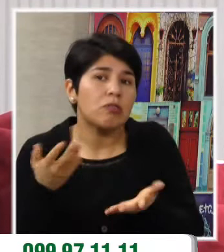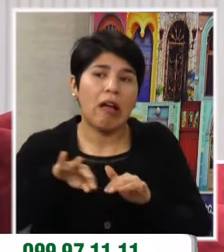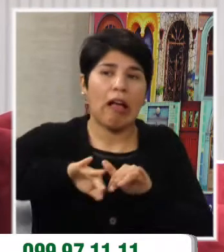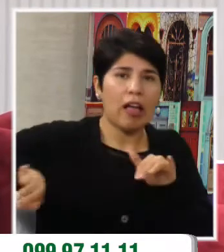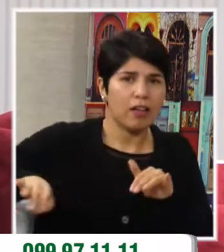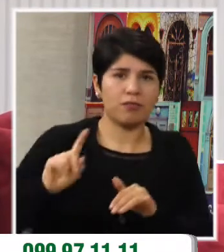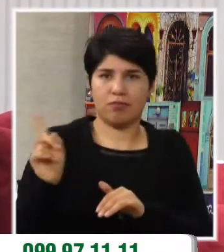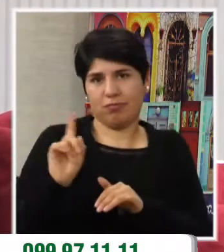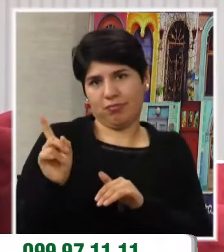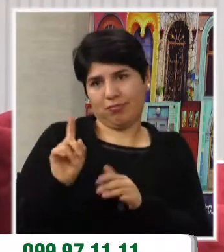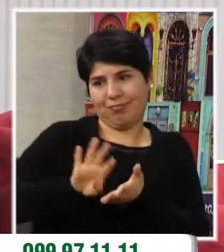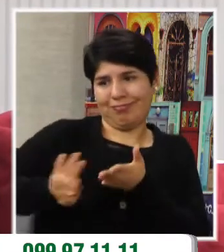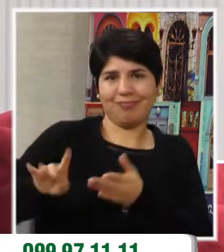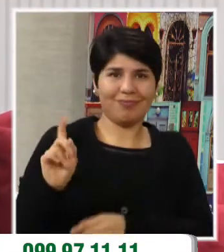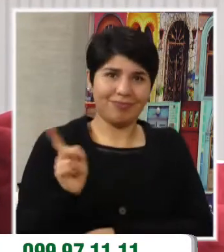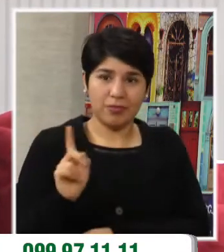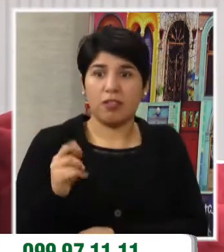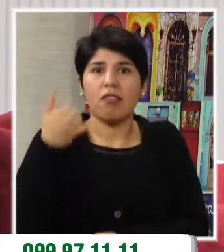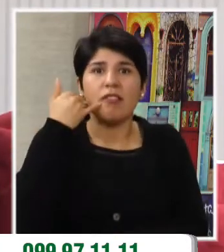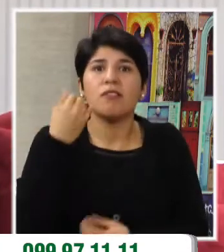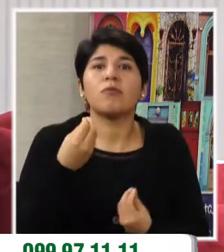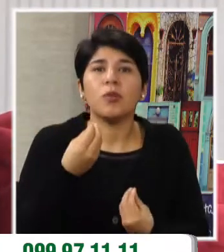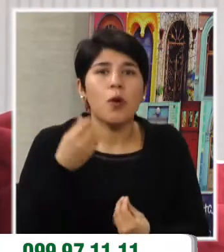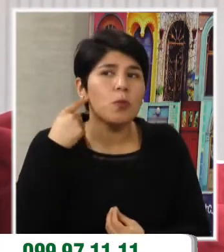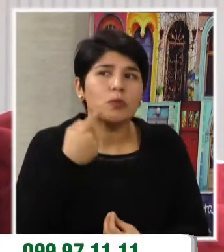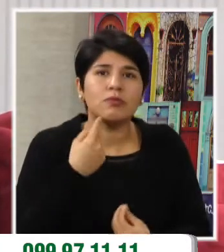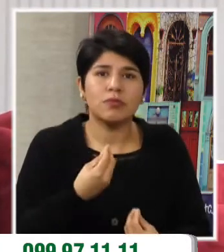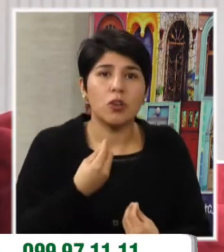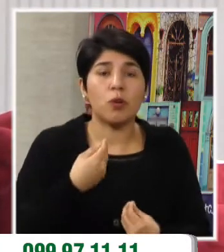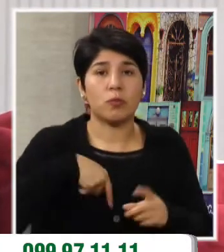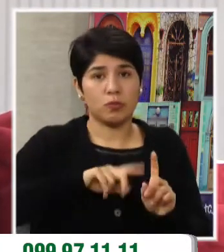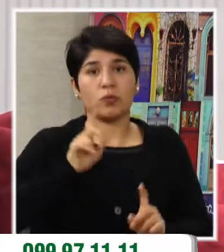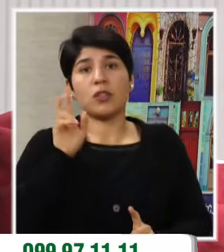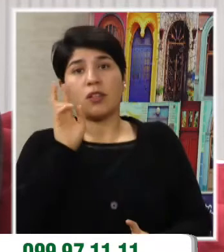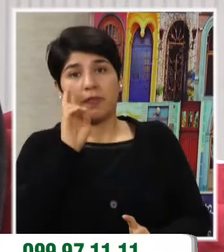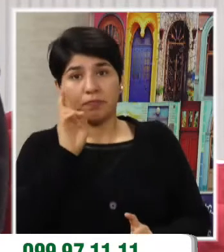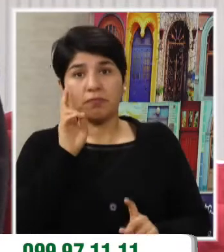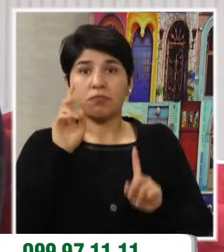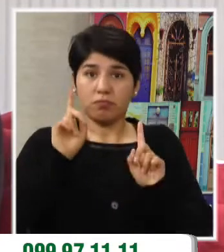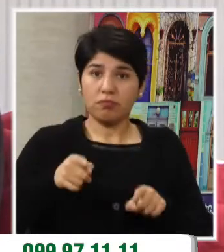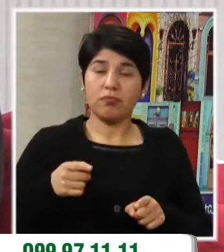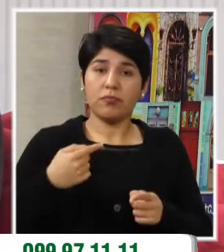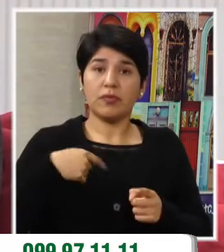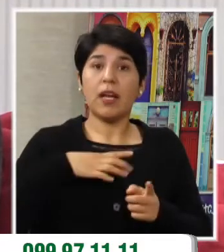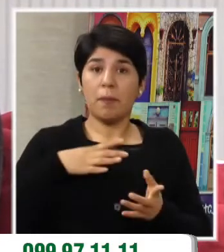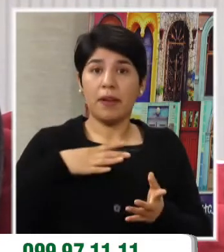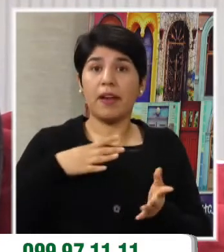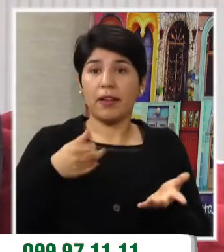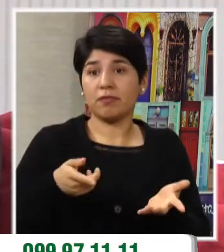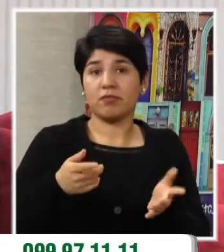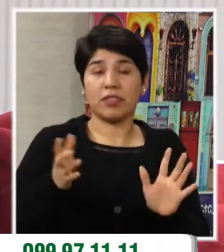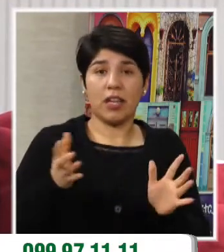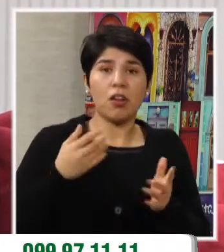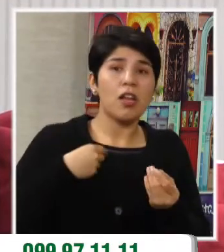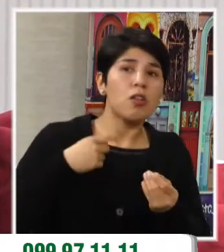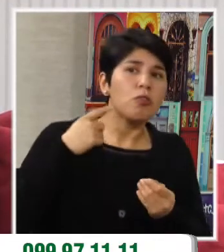aislada porque hace una línea telefónica entonces este a romina este es la que